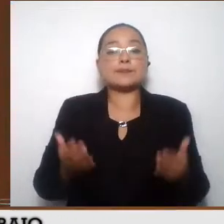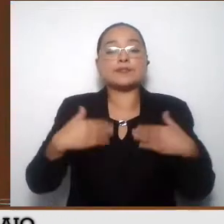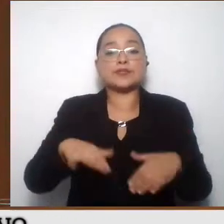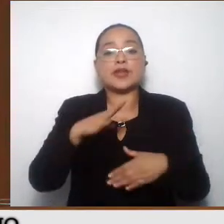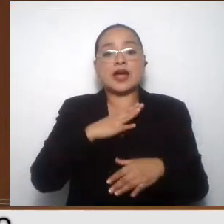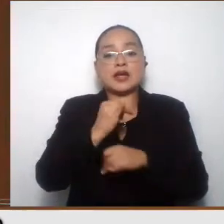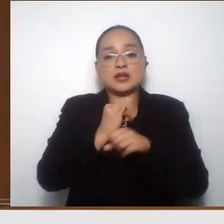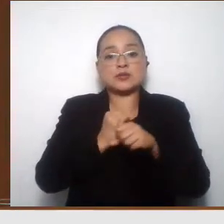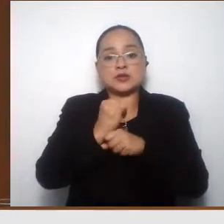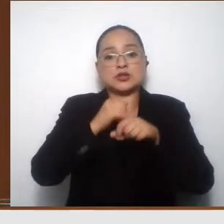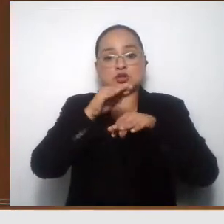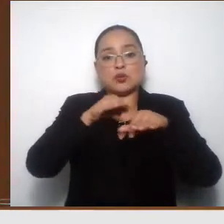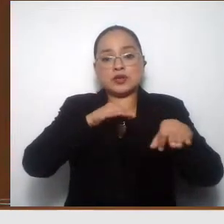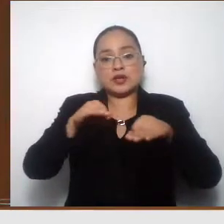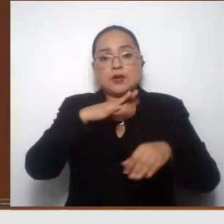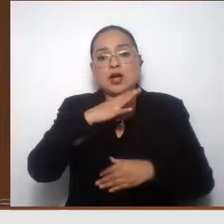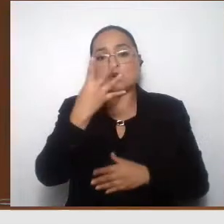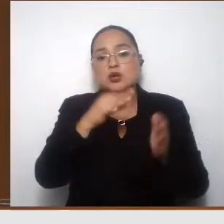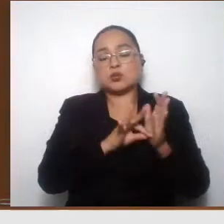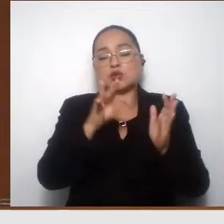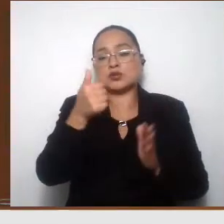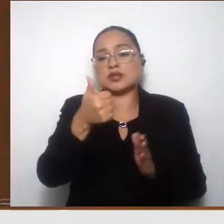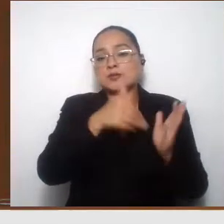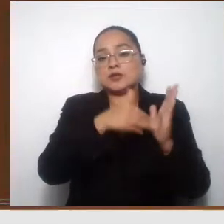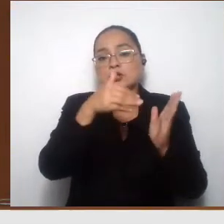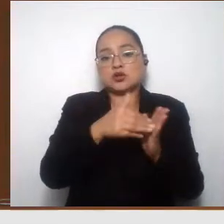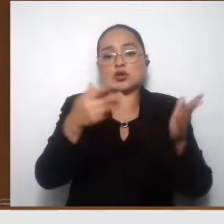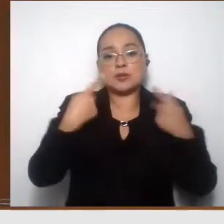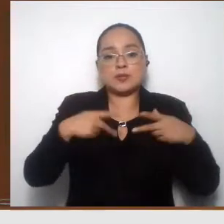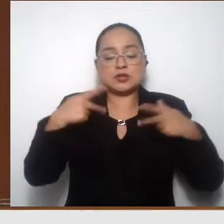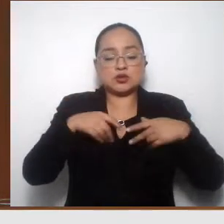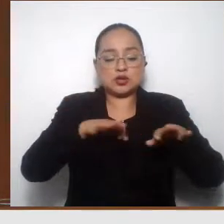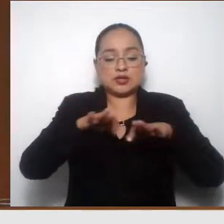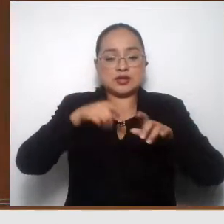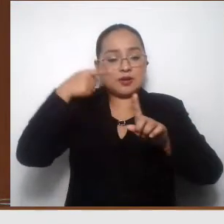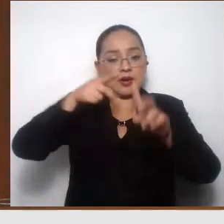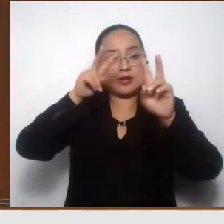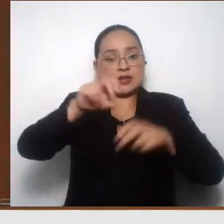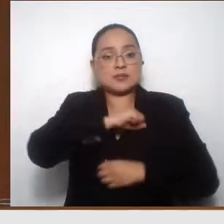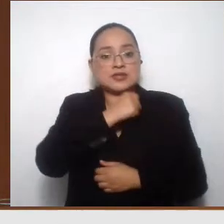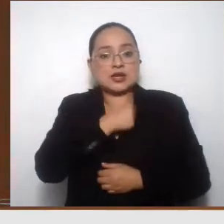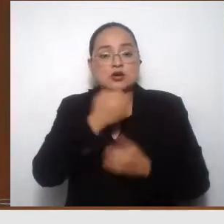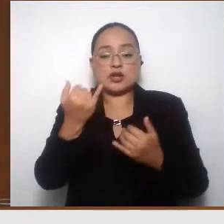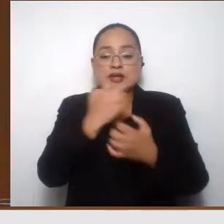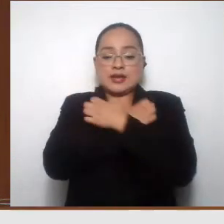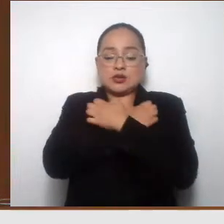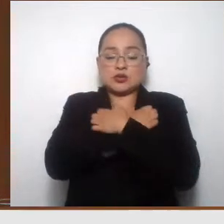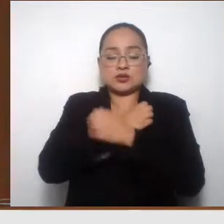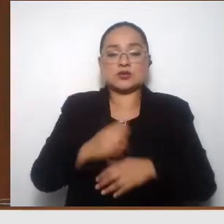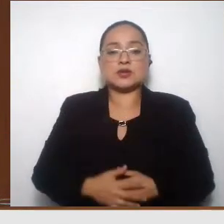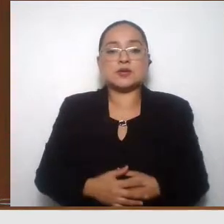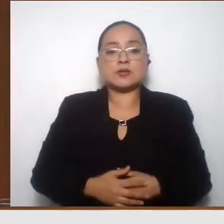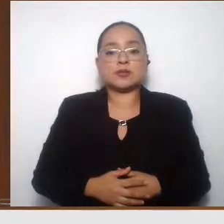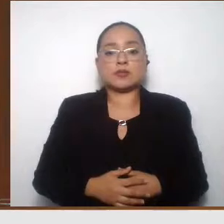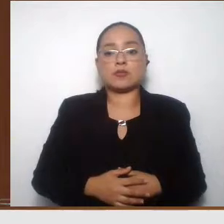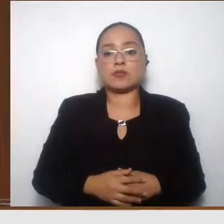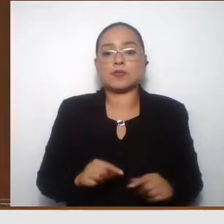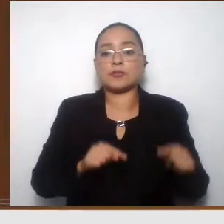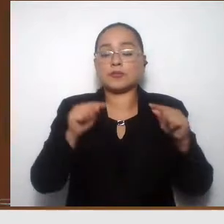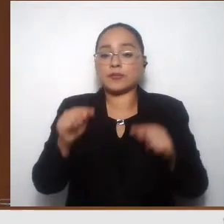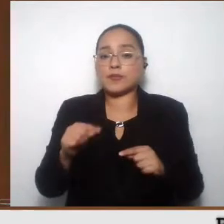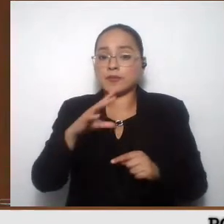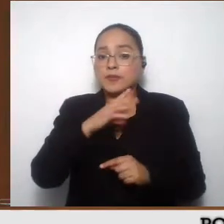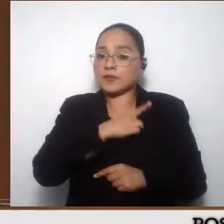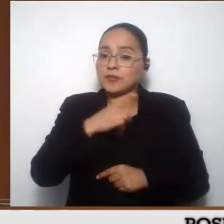4.6 millones de personas ocupadas en el sector salud y de educación, para quienes se tienen que mejorar